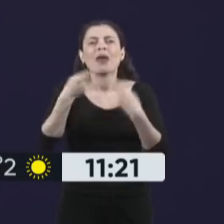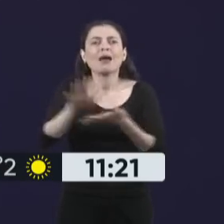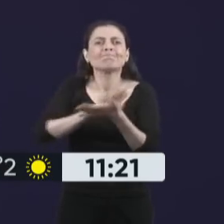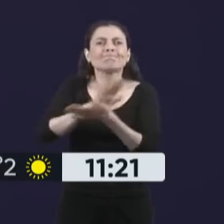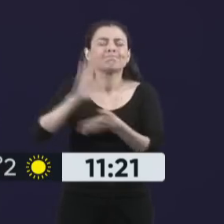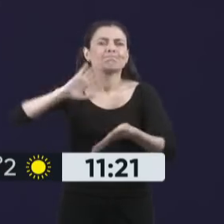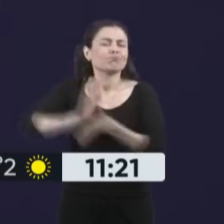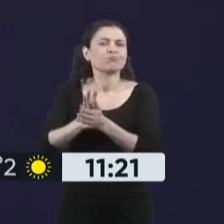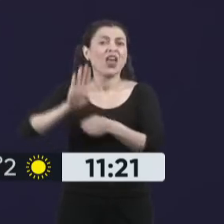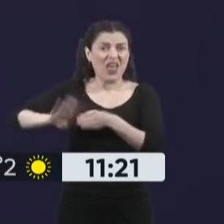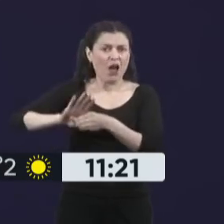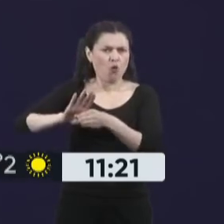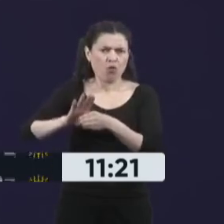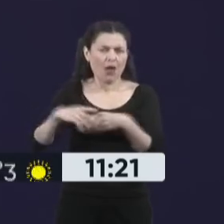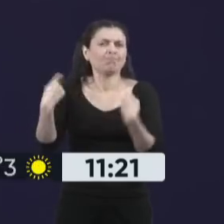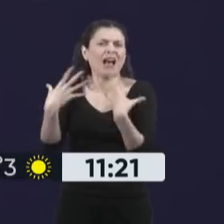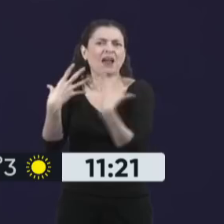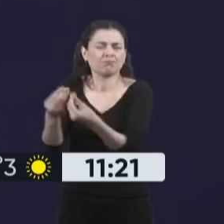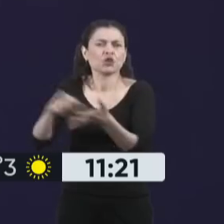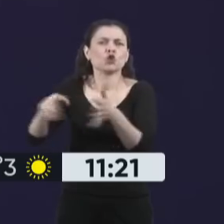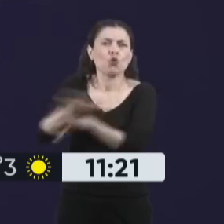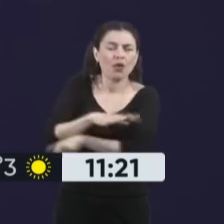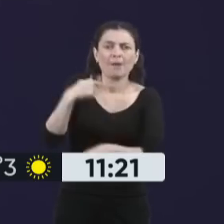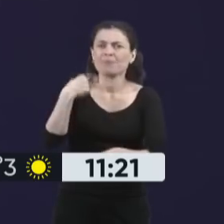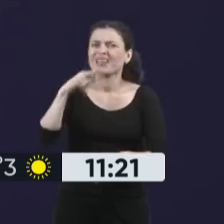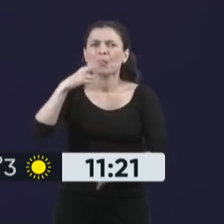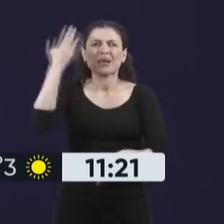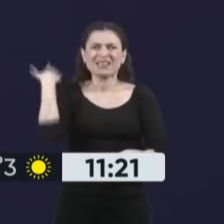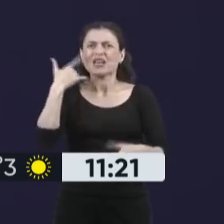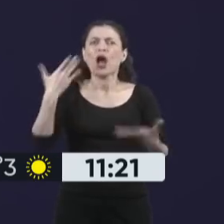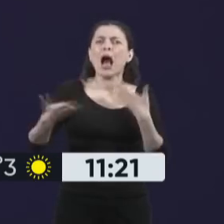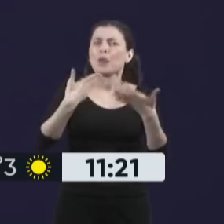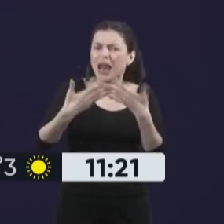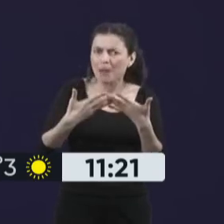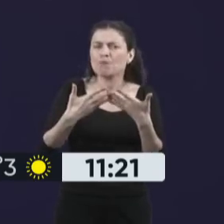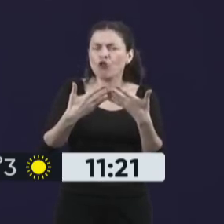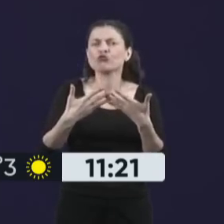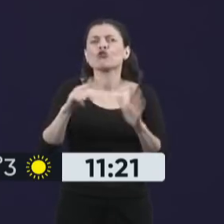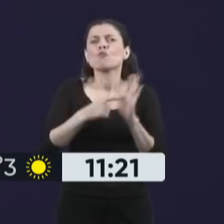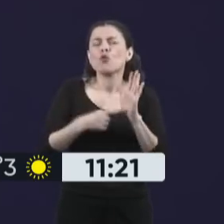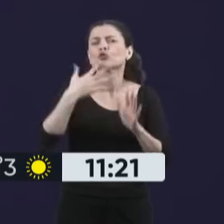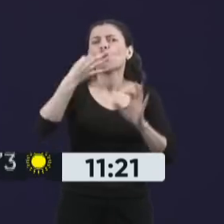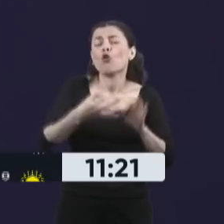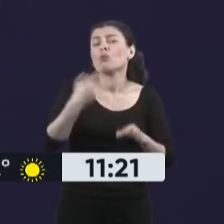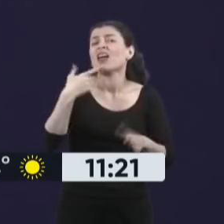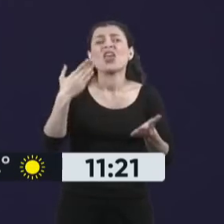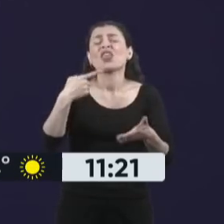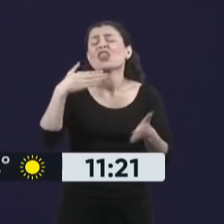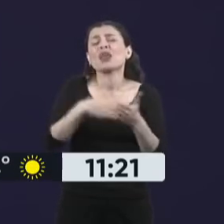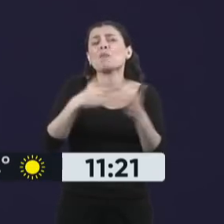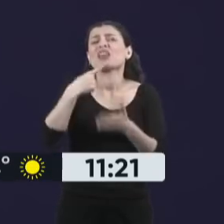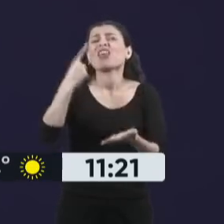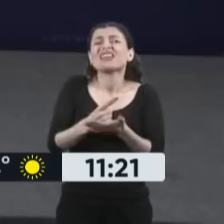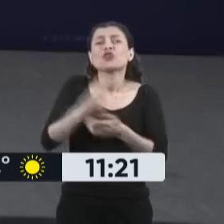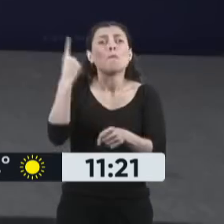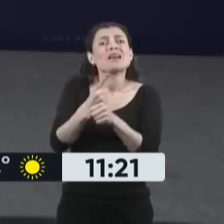los viernes, que consideramos que cumplen con ese requisito hasta que efectivamente la Corte indique cuál es el monto definitivo.